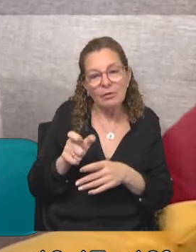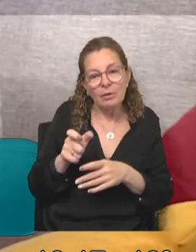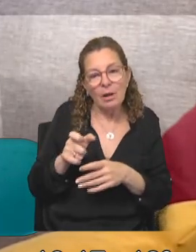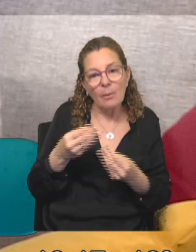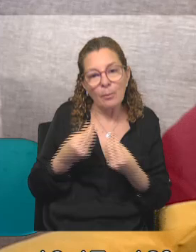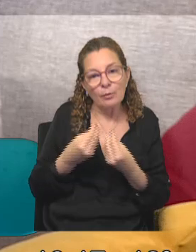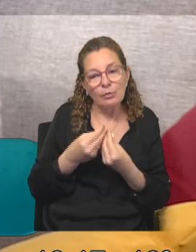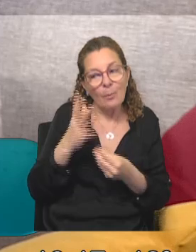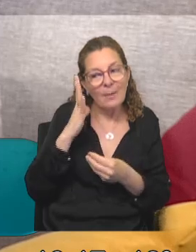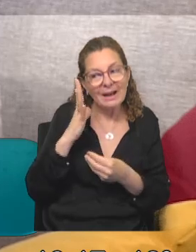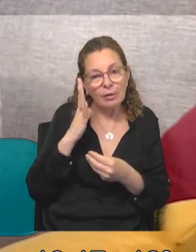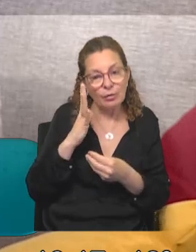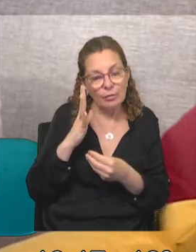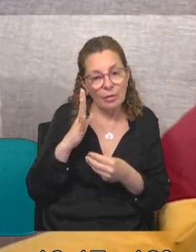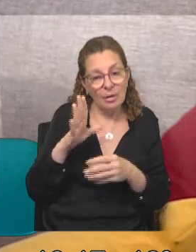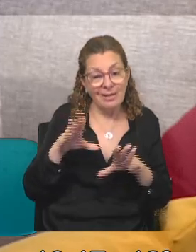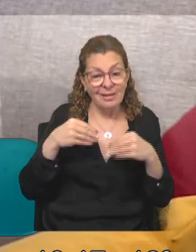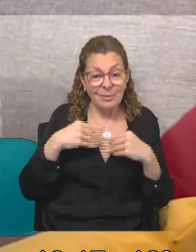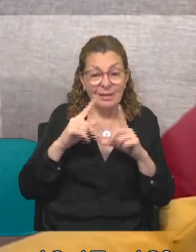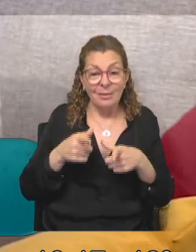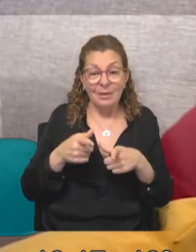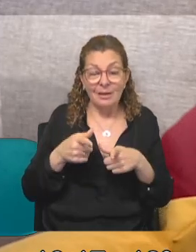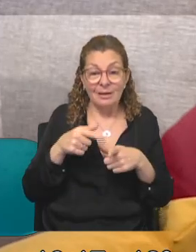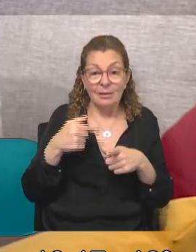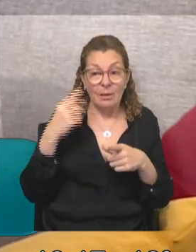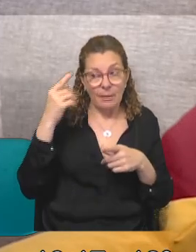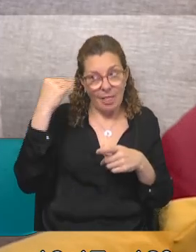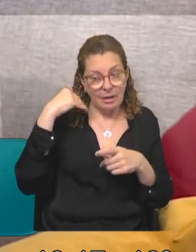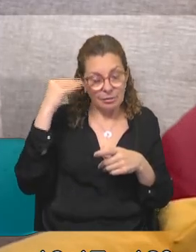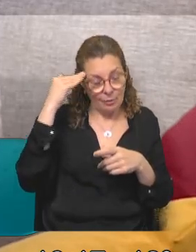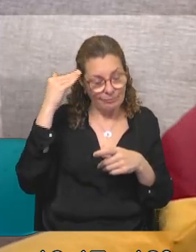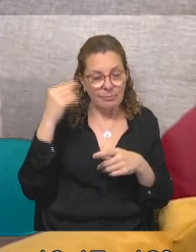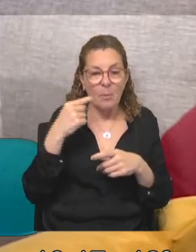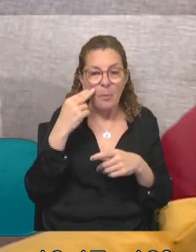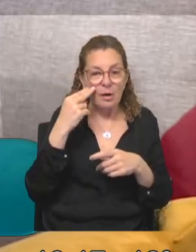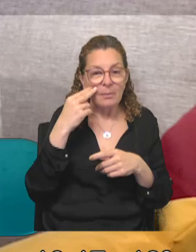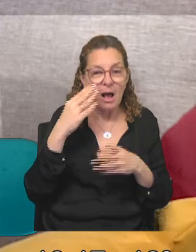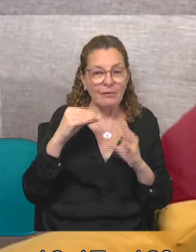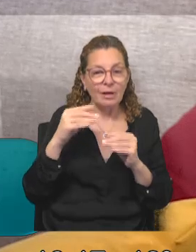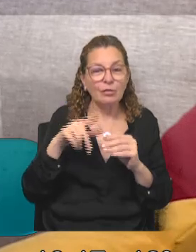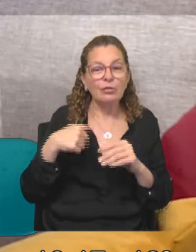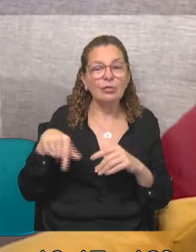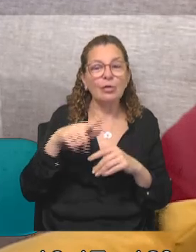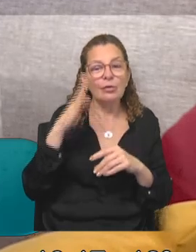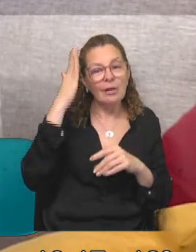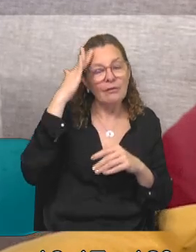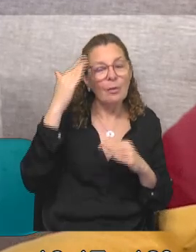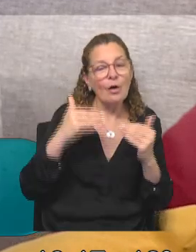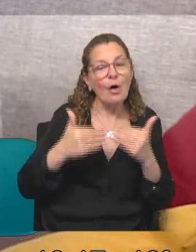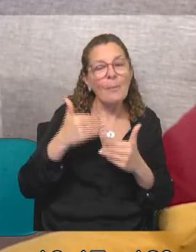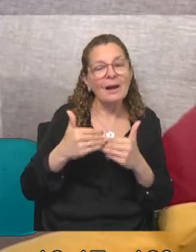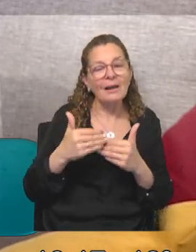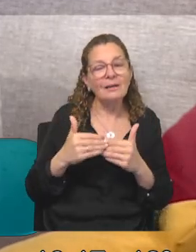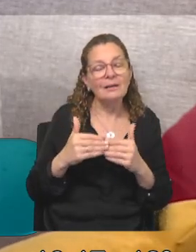muy, muy peligroso y puede afectar directamente en esa voz, ¿no? Porque aparte todos sabemos que esa comparación es